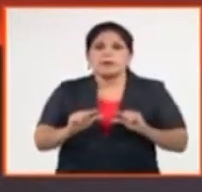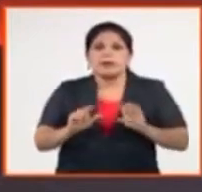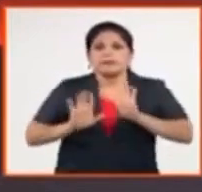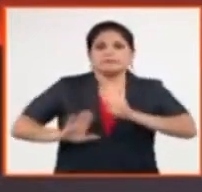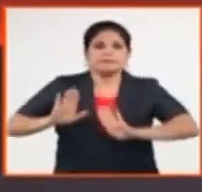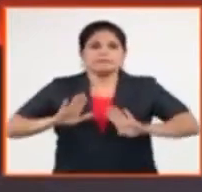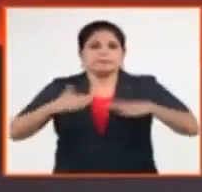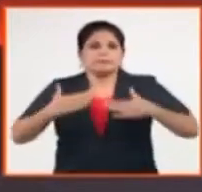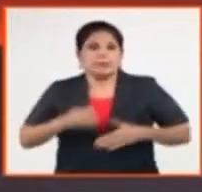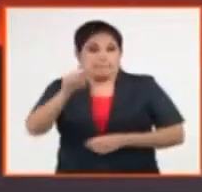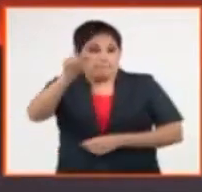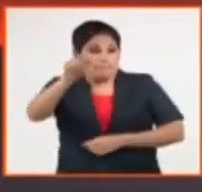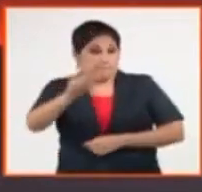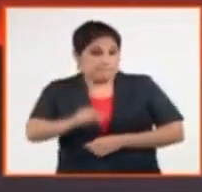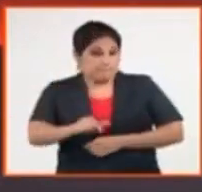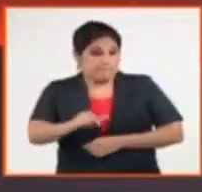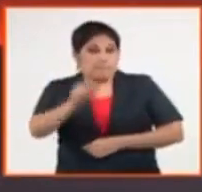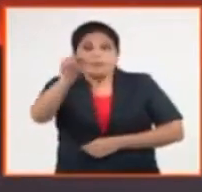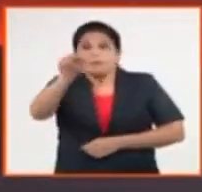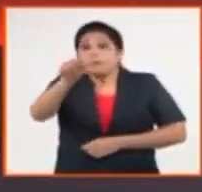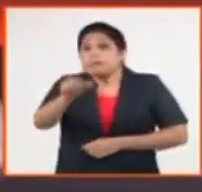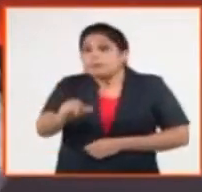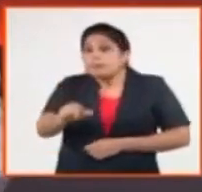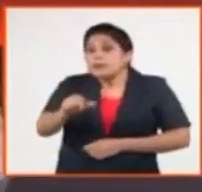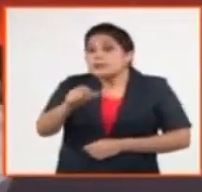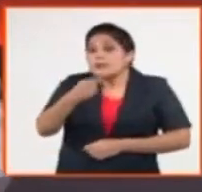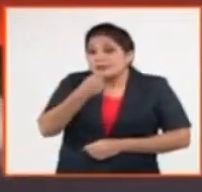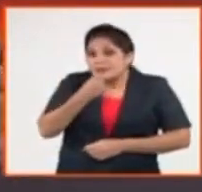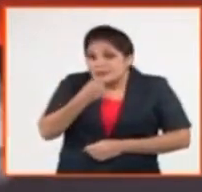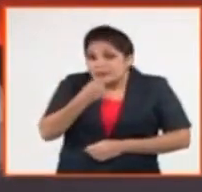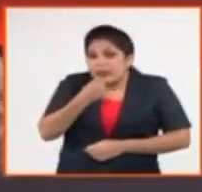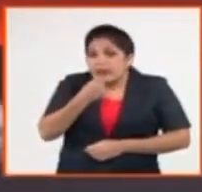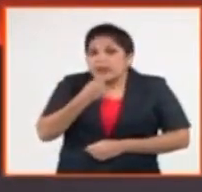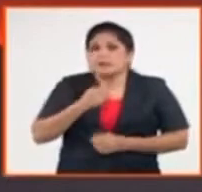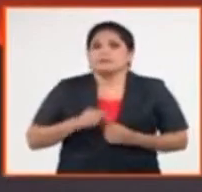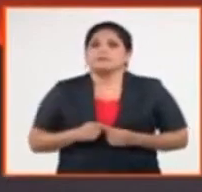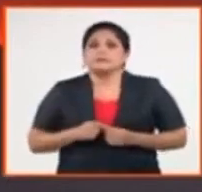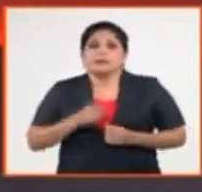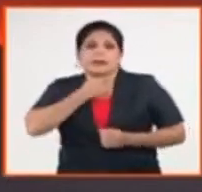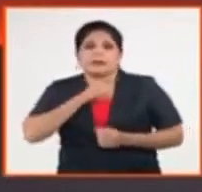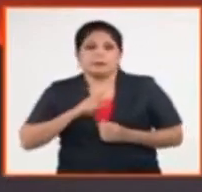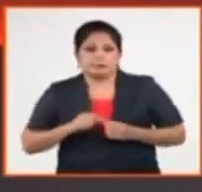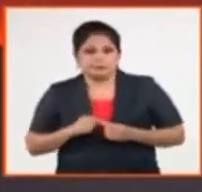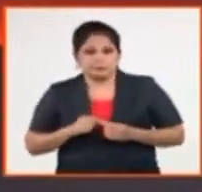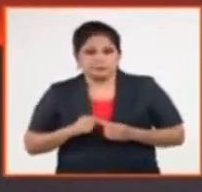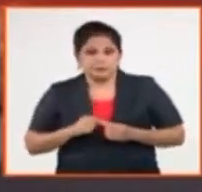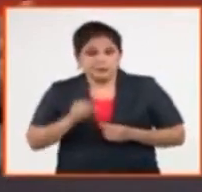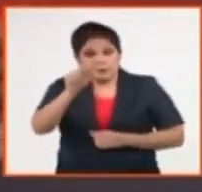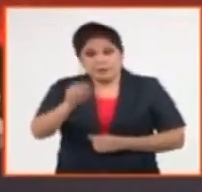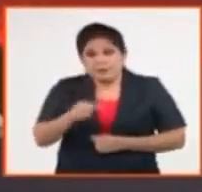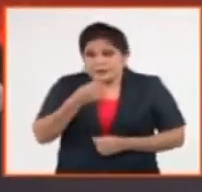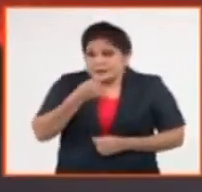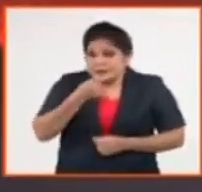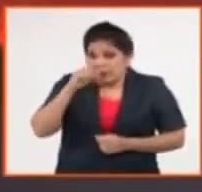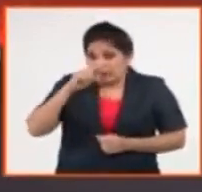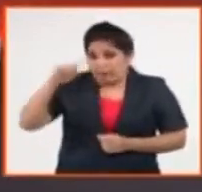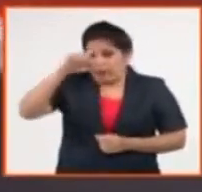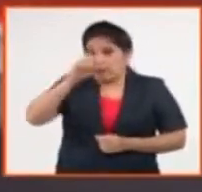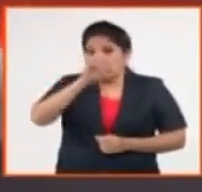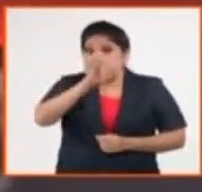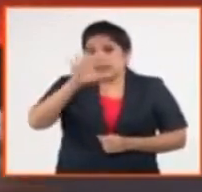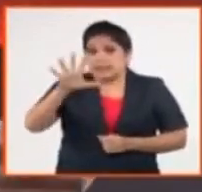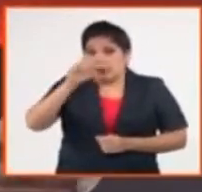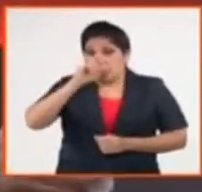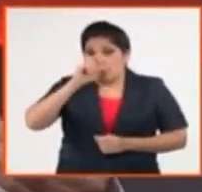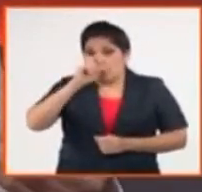personas de edad avanzada. Digamos, por ejemplo, para las personas mayores de 65 años,